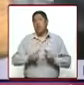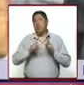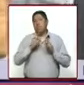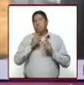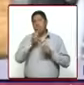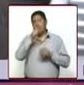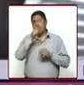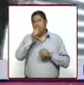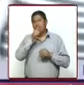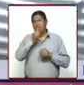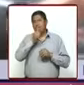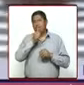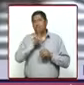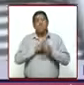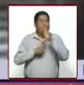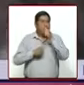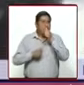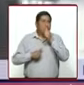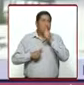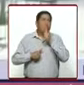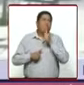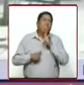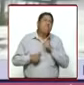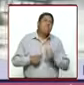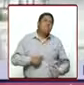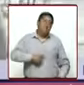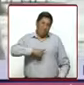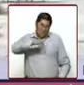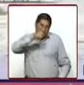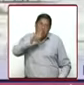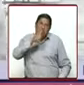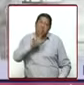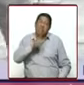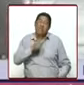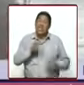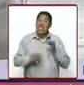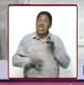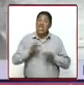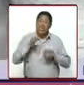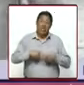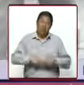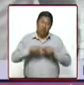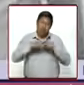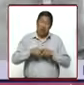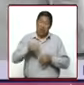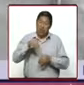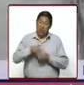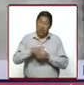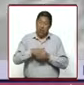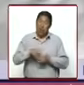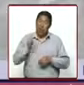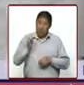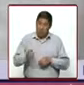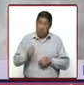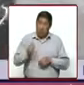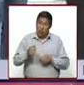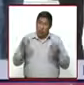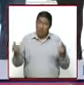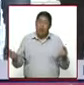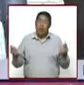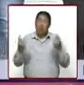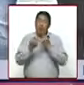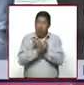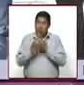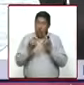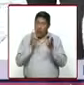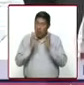esta paciencia que está teniendo. Y peor si se suspenden las elecciones judiciales. Hubo un intercambio de de opiniones sobre este